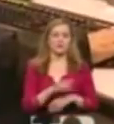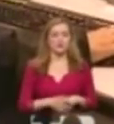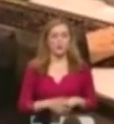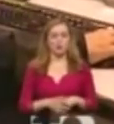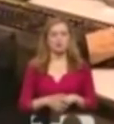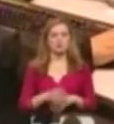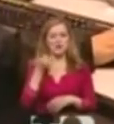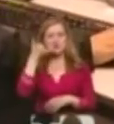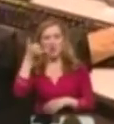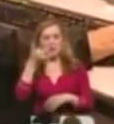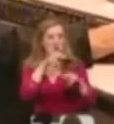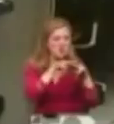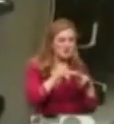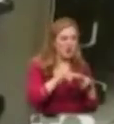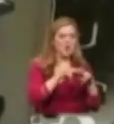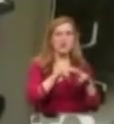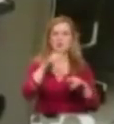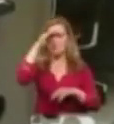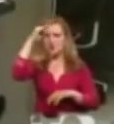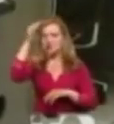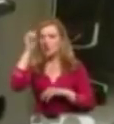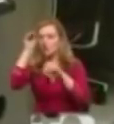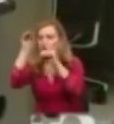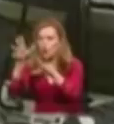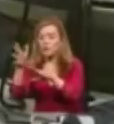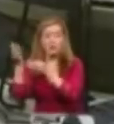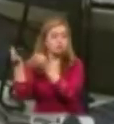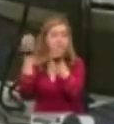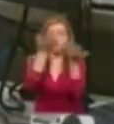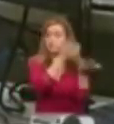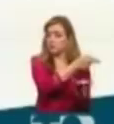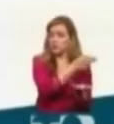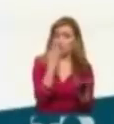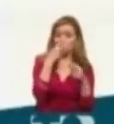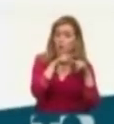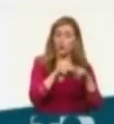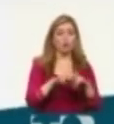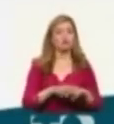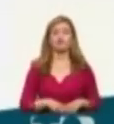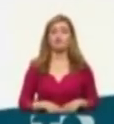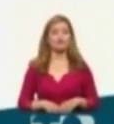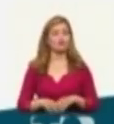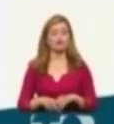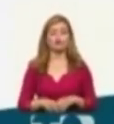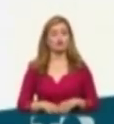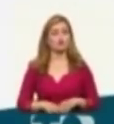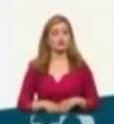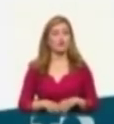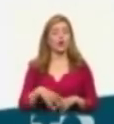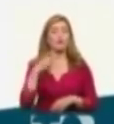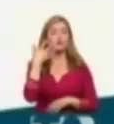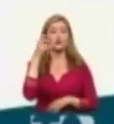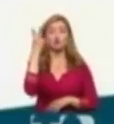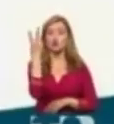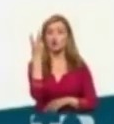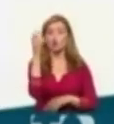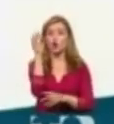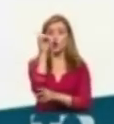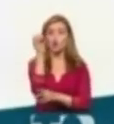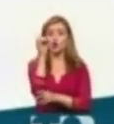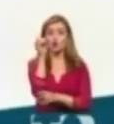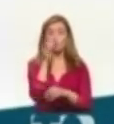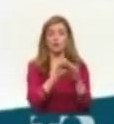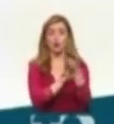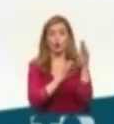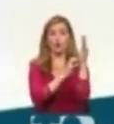hace llamadas de verificación y tampoco le pide a la policía que se movilice. Ni siquiera les llama la atención que el 12 de octubre el dispositivo